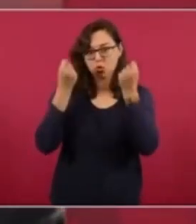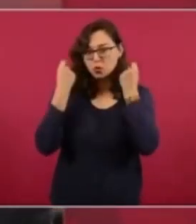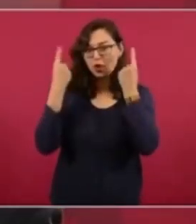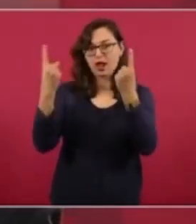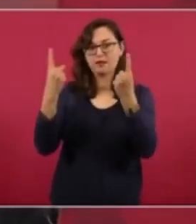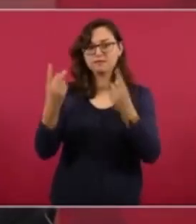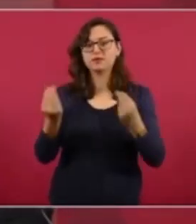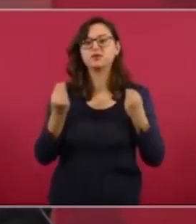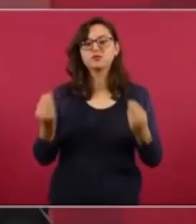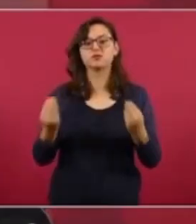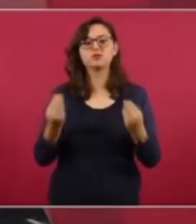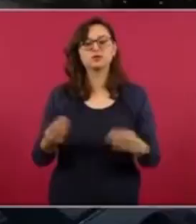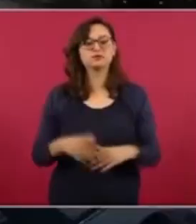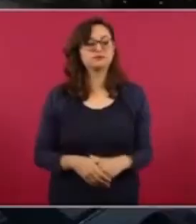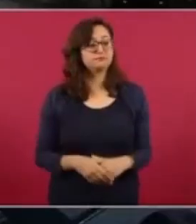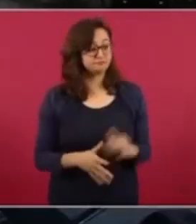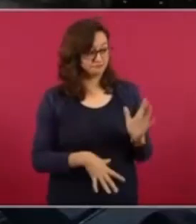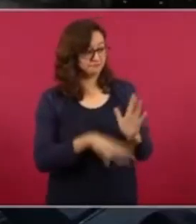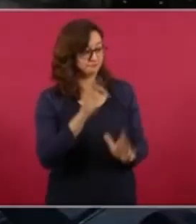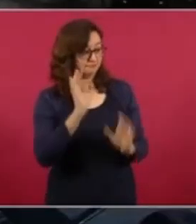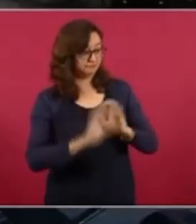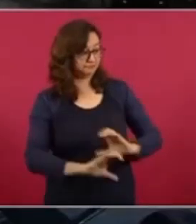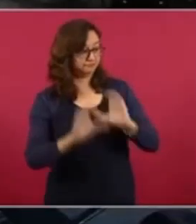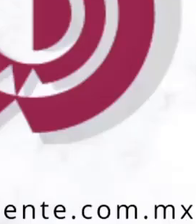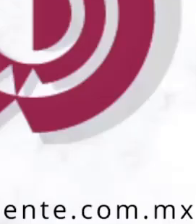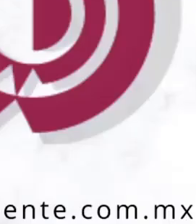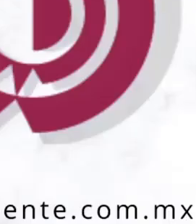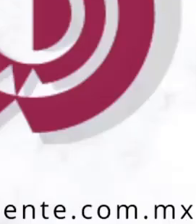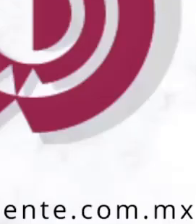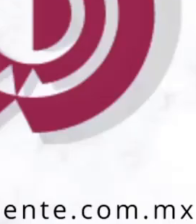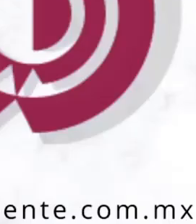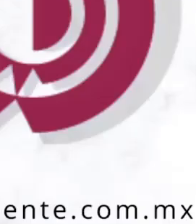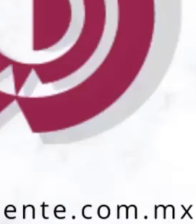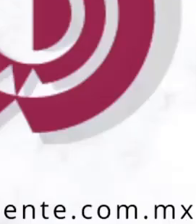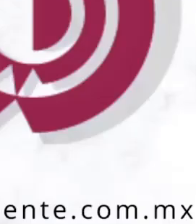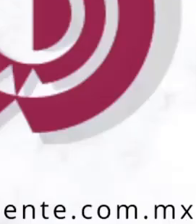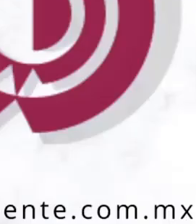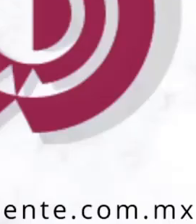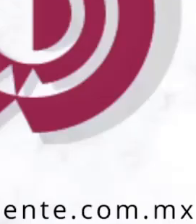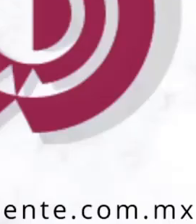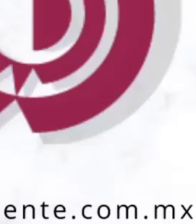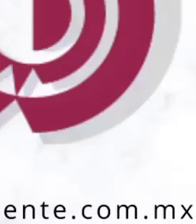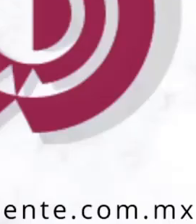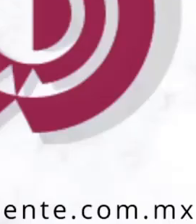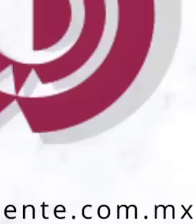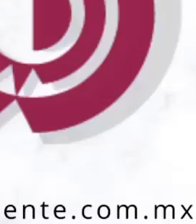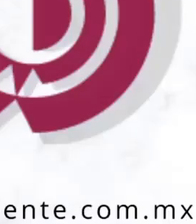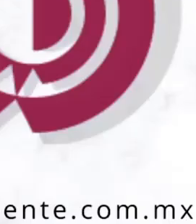A ver si está, ¿no? Porque si no nos cobran derechos de autor.